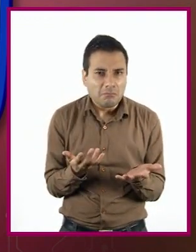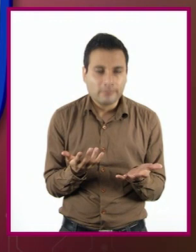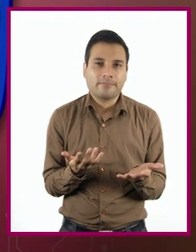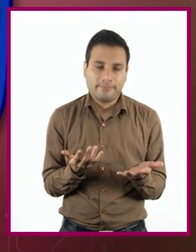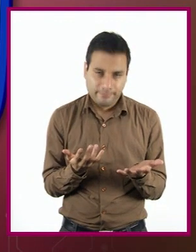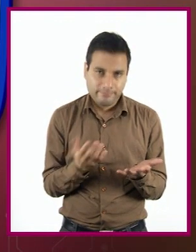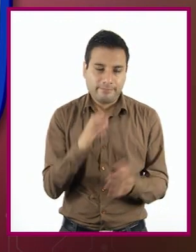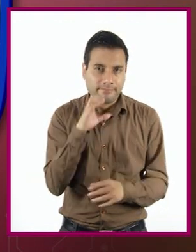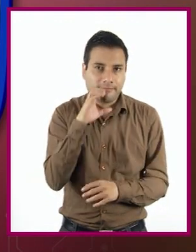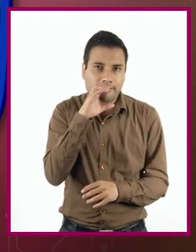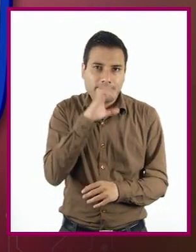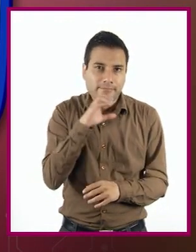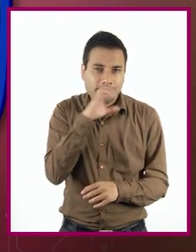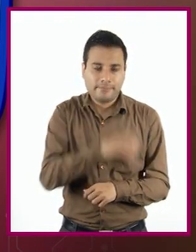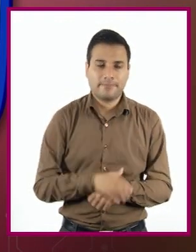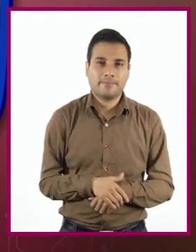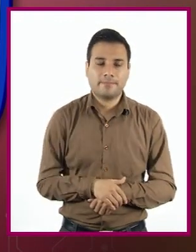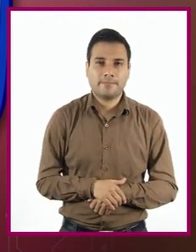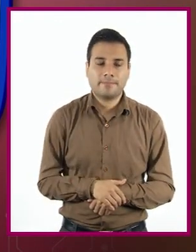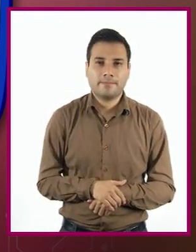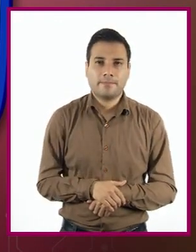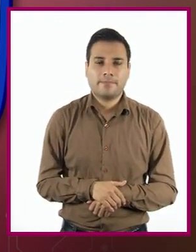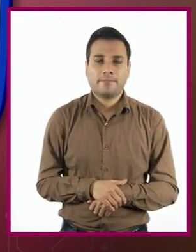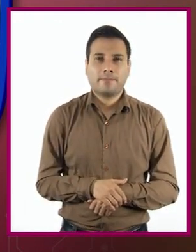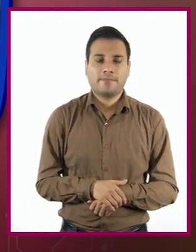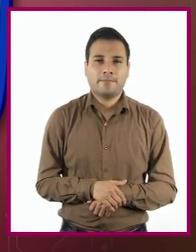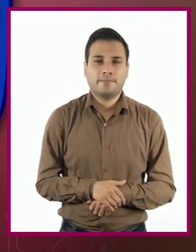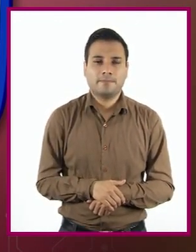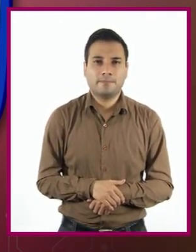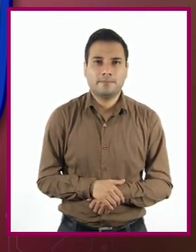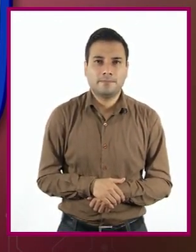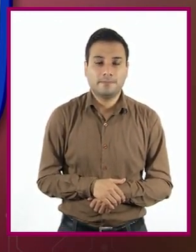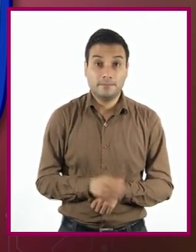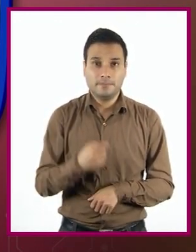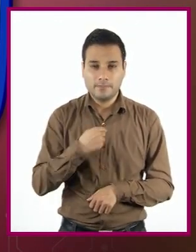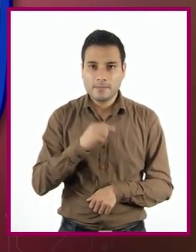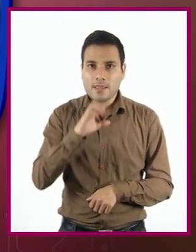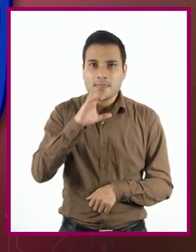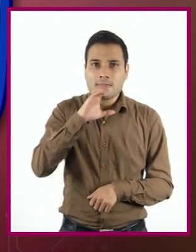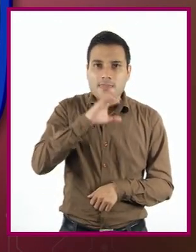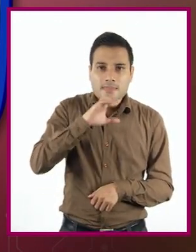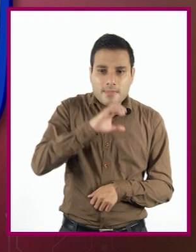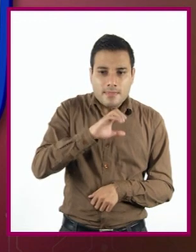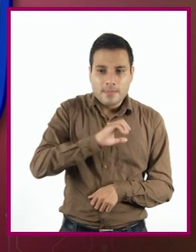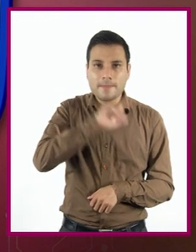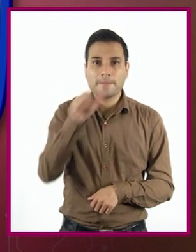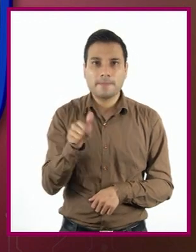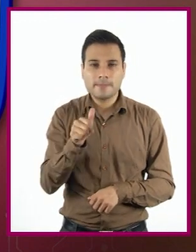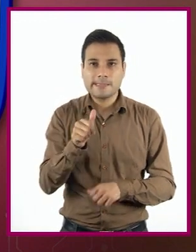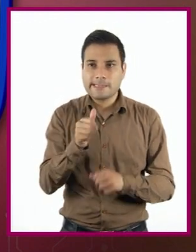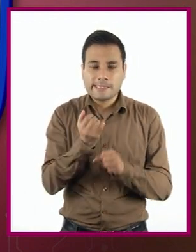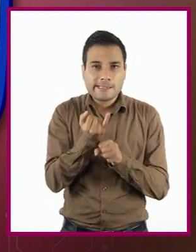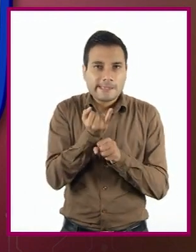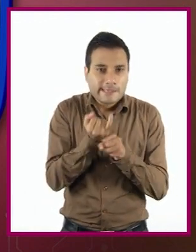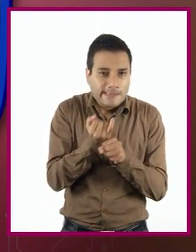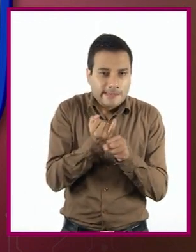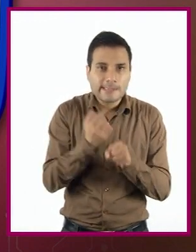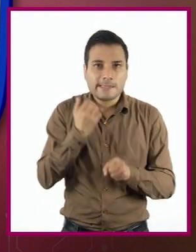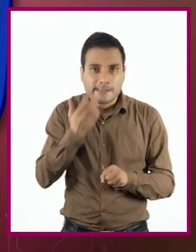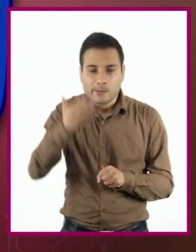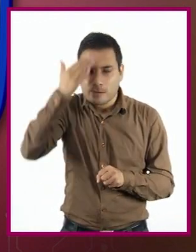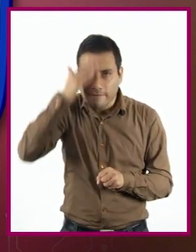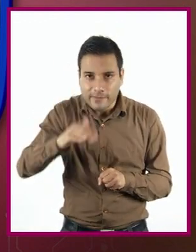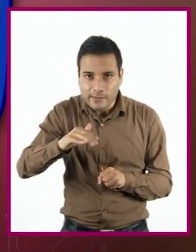la enfermedad? La misma curiosidad nos lleva a buscar respuestas y